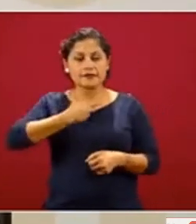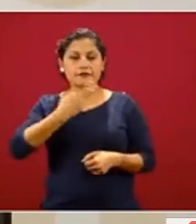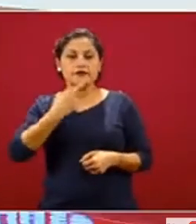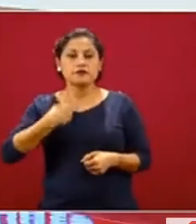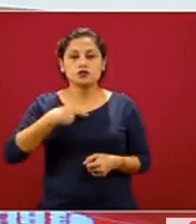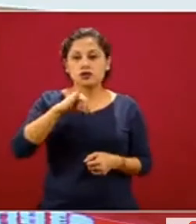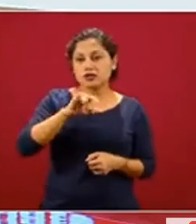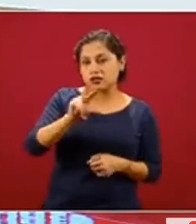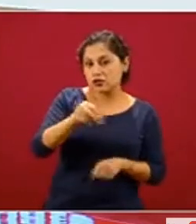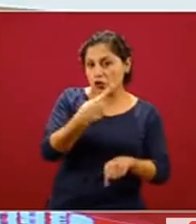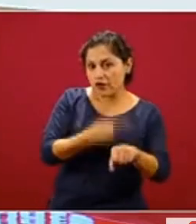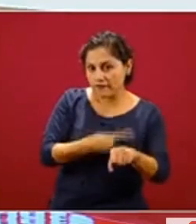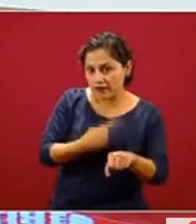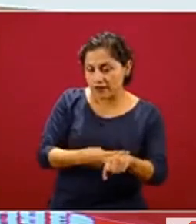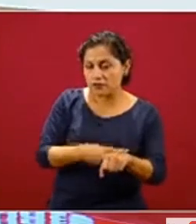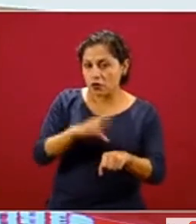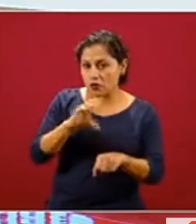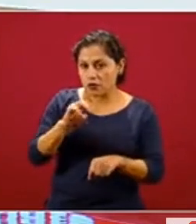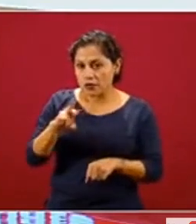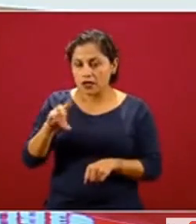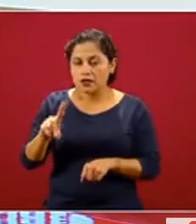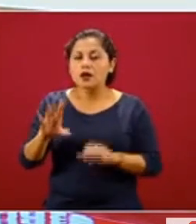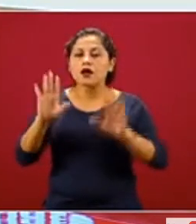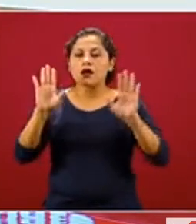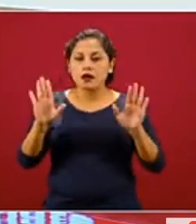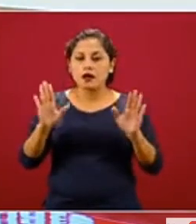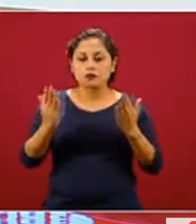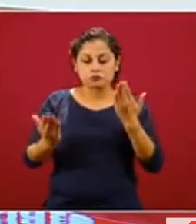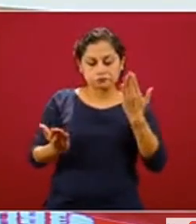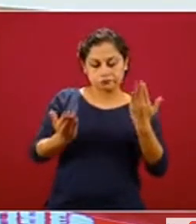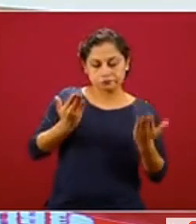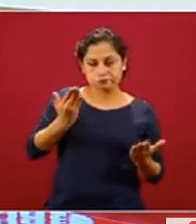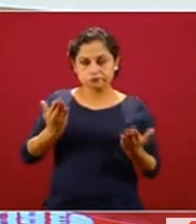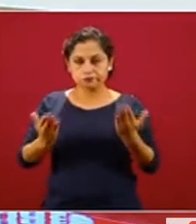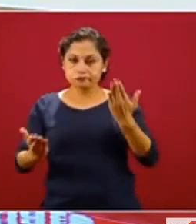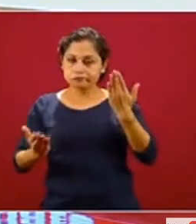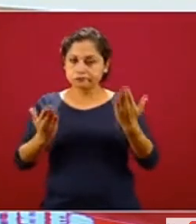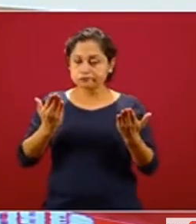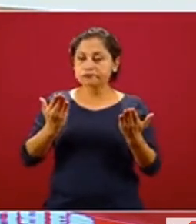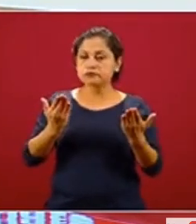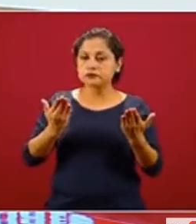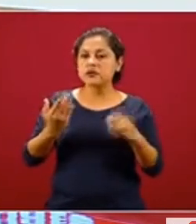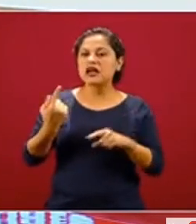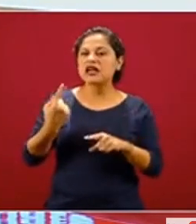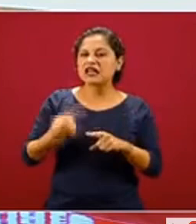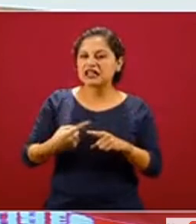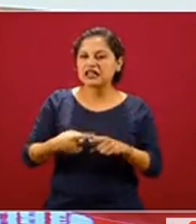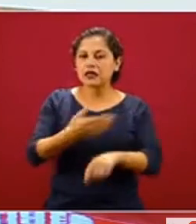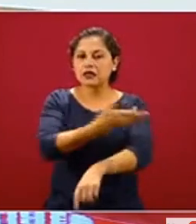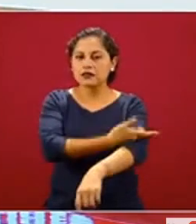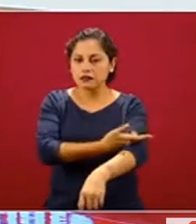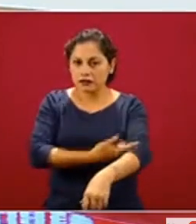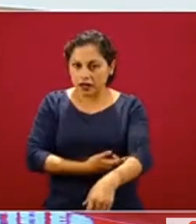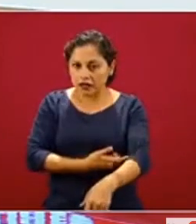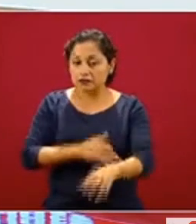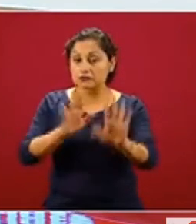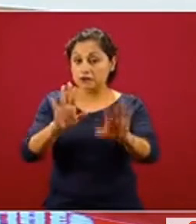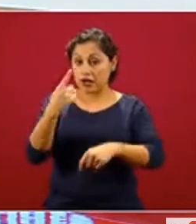institución. Y ahí vamos a ver precisamente por qué se está atorando esto. No es un asunto de la materia